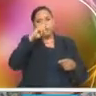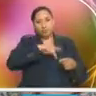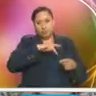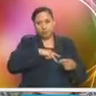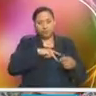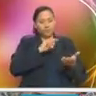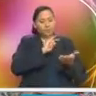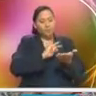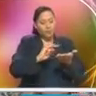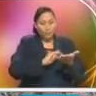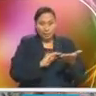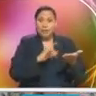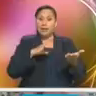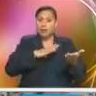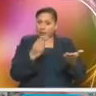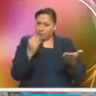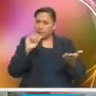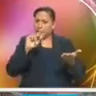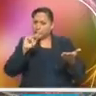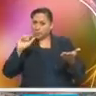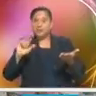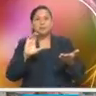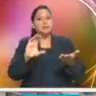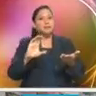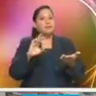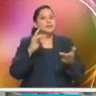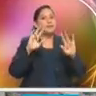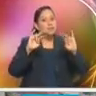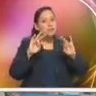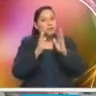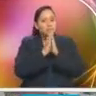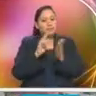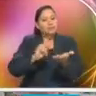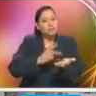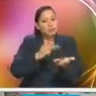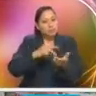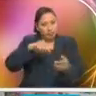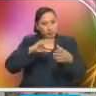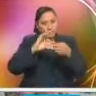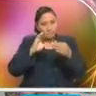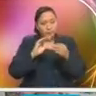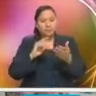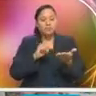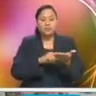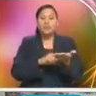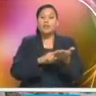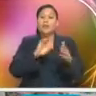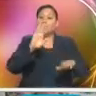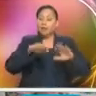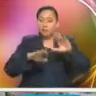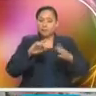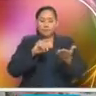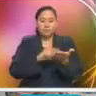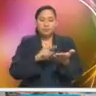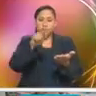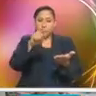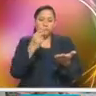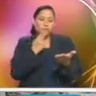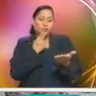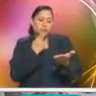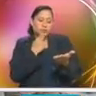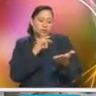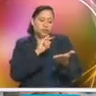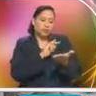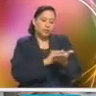Hay muchísimas aplicaciones y debemos tener cuidado, lo hemos reiterado aquí en muchas ocasiones, que inclusive para utilizar